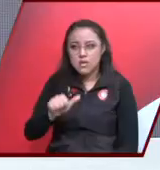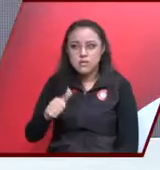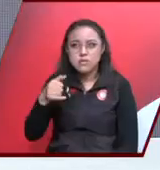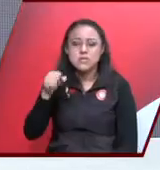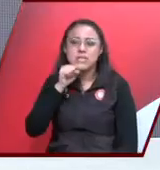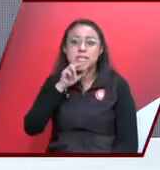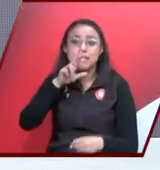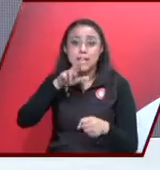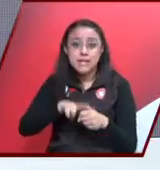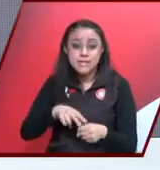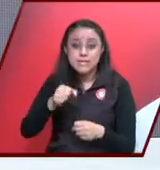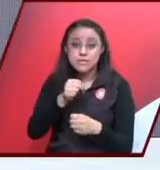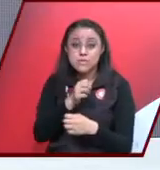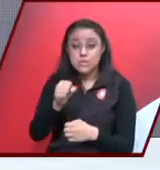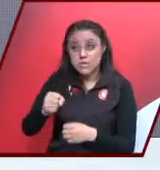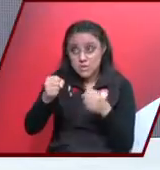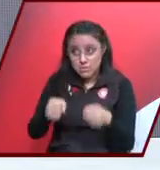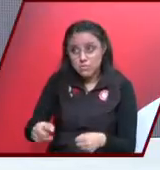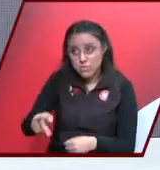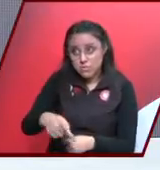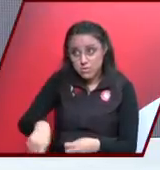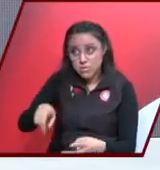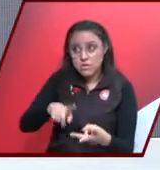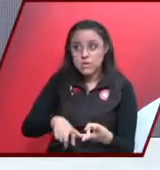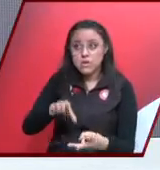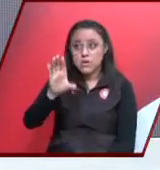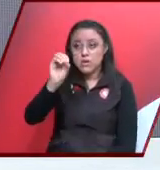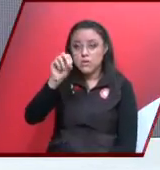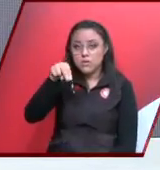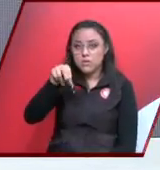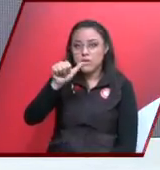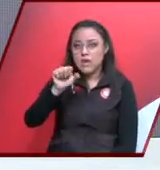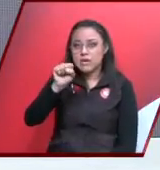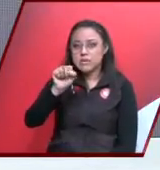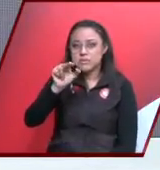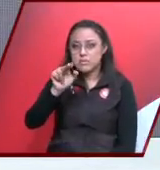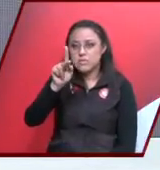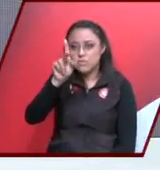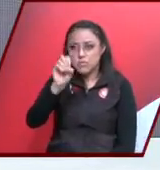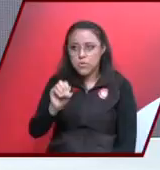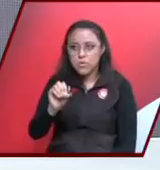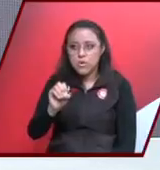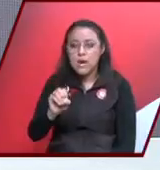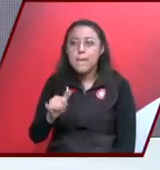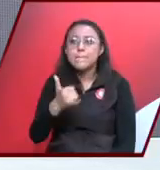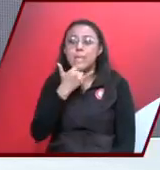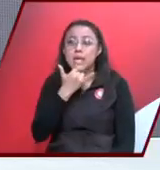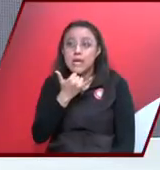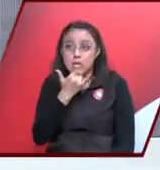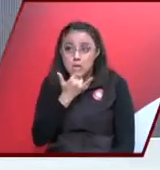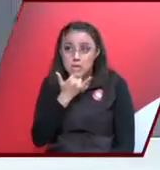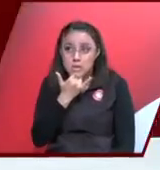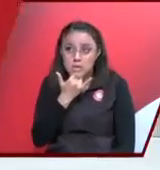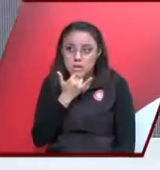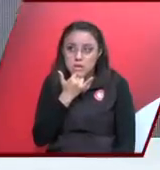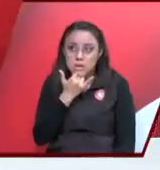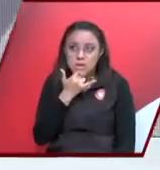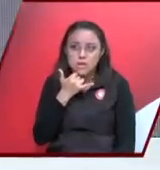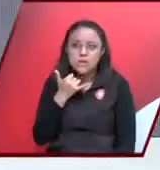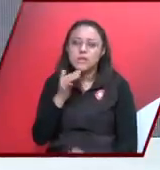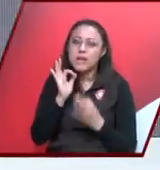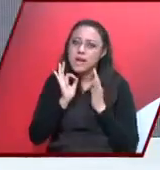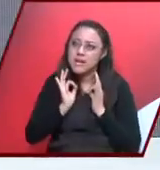contesto Secretaría de Seguridad Pública, en otra les digo que soy Conasupo. Entonces, disculpe. Y te